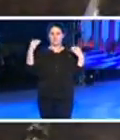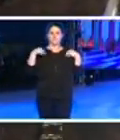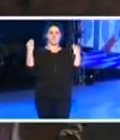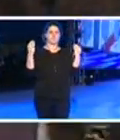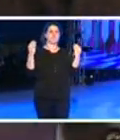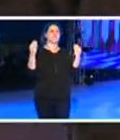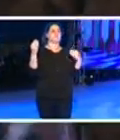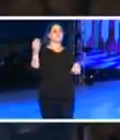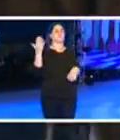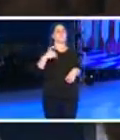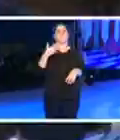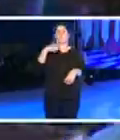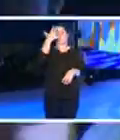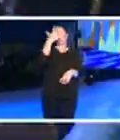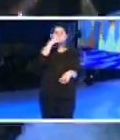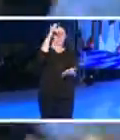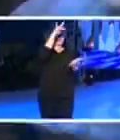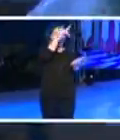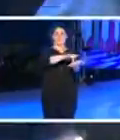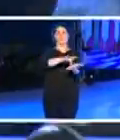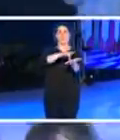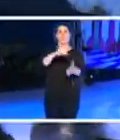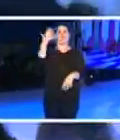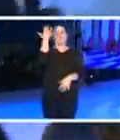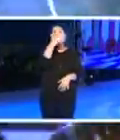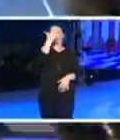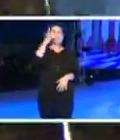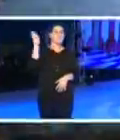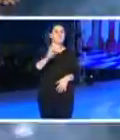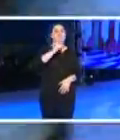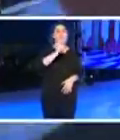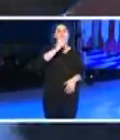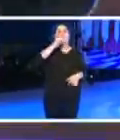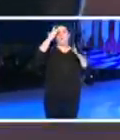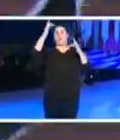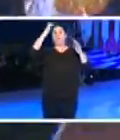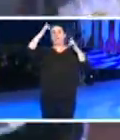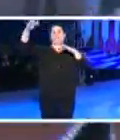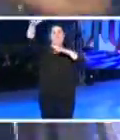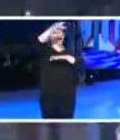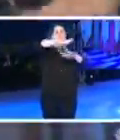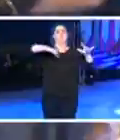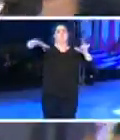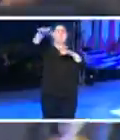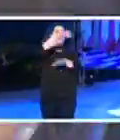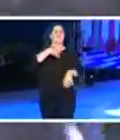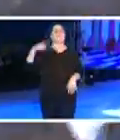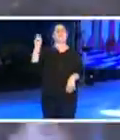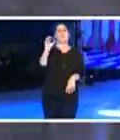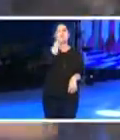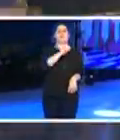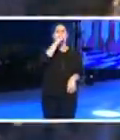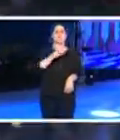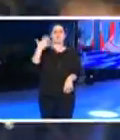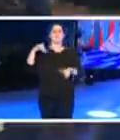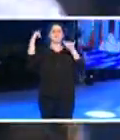Llegó el carnaval cargado de ilusiones. Vengo a cantar, aquí están los